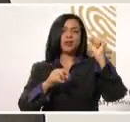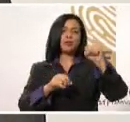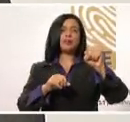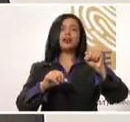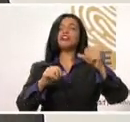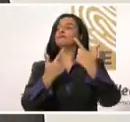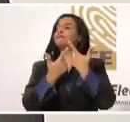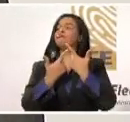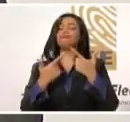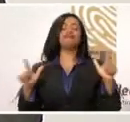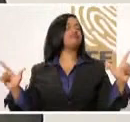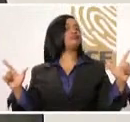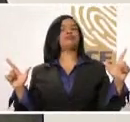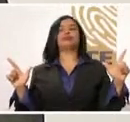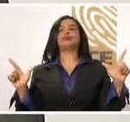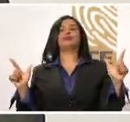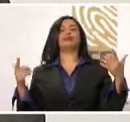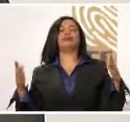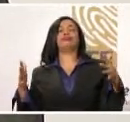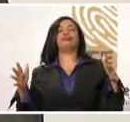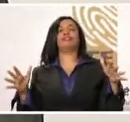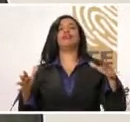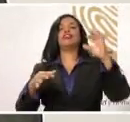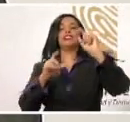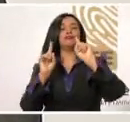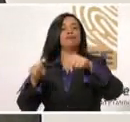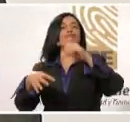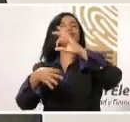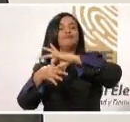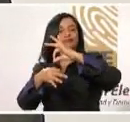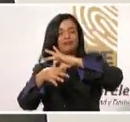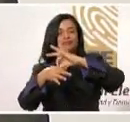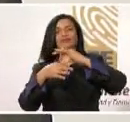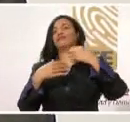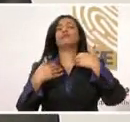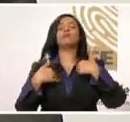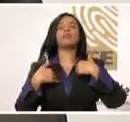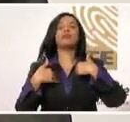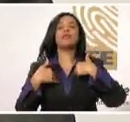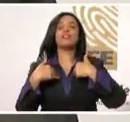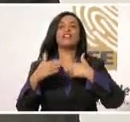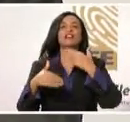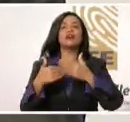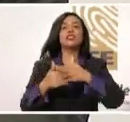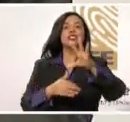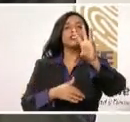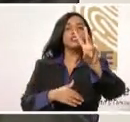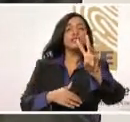libremente su derecho al voto, teniendo nuestro padrón local